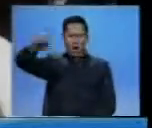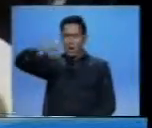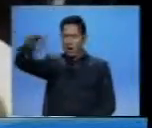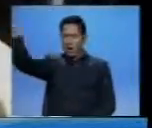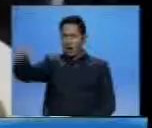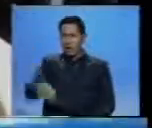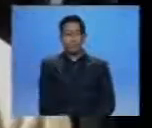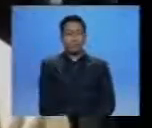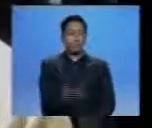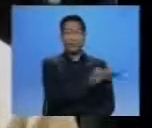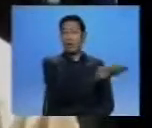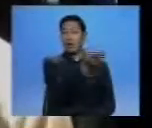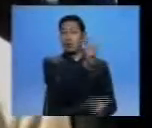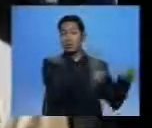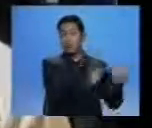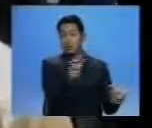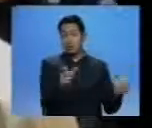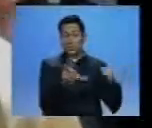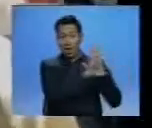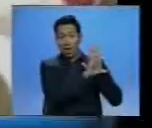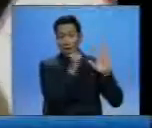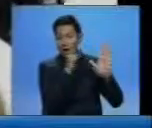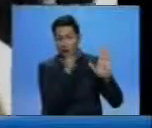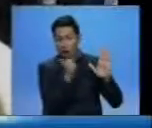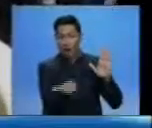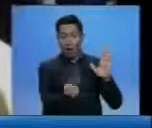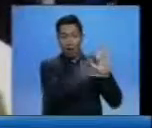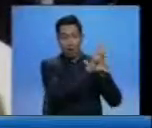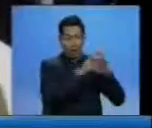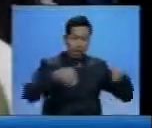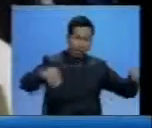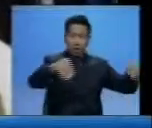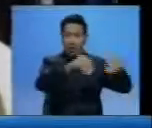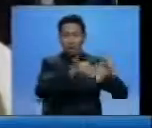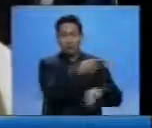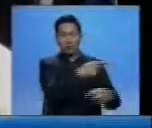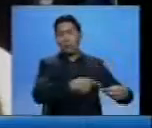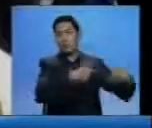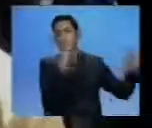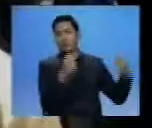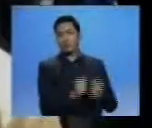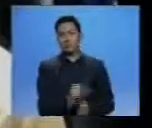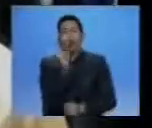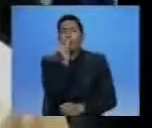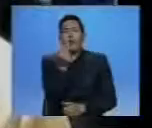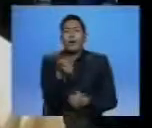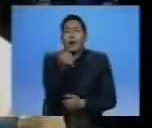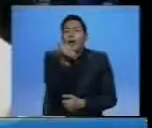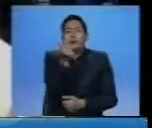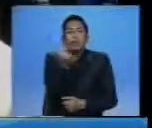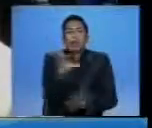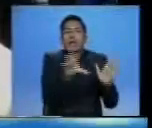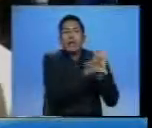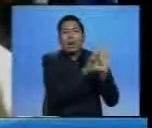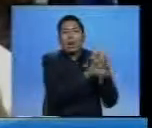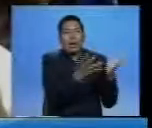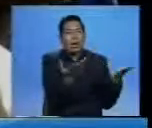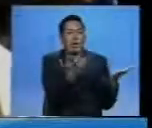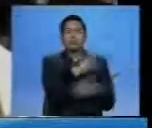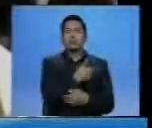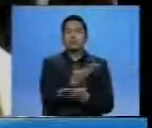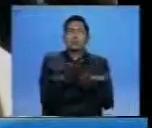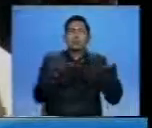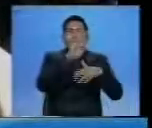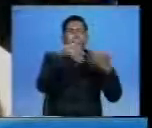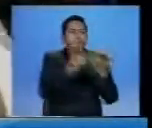Esta gente se opone a la ley de aguas, a la ley de tierras. Pareciera que les faltara un poco para oponerse hasta la ley de la gravedad. Lo que nosotros es queremos escuchar de ellos